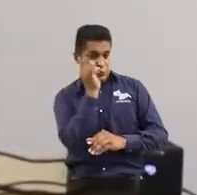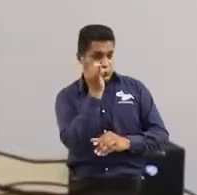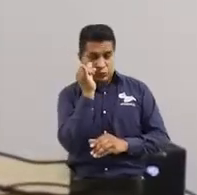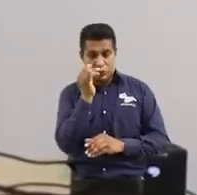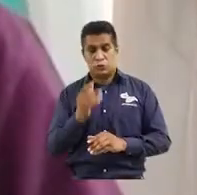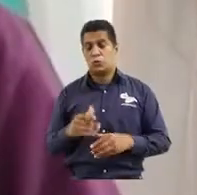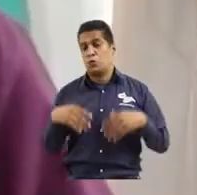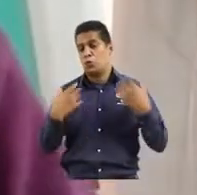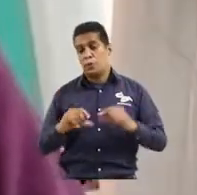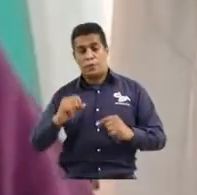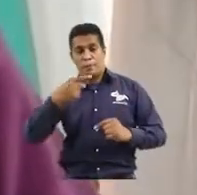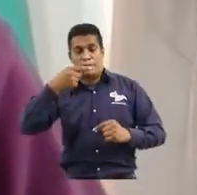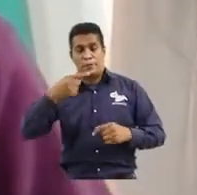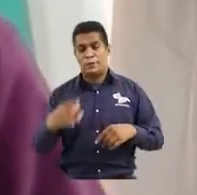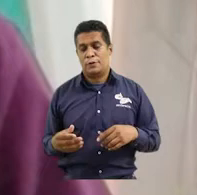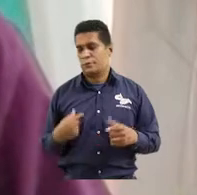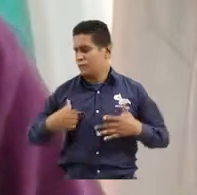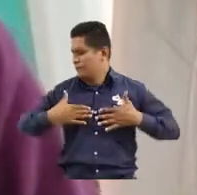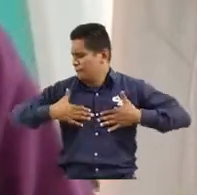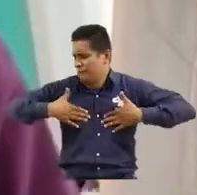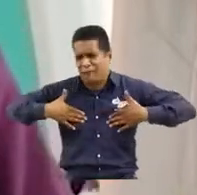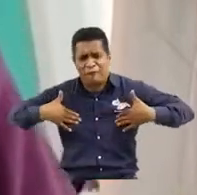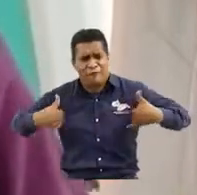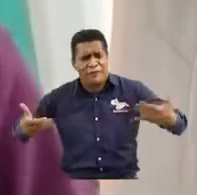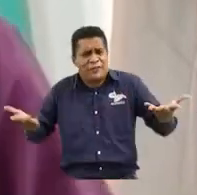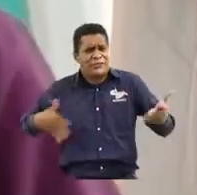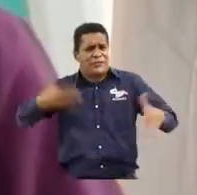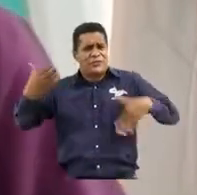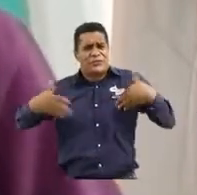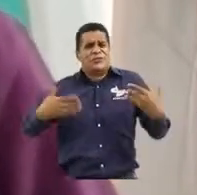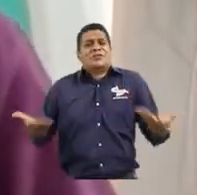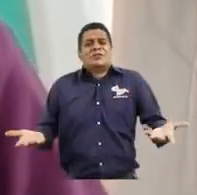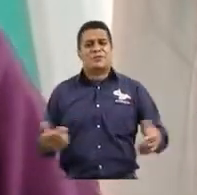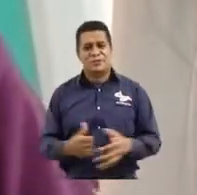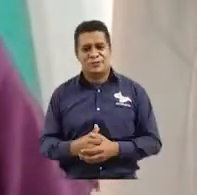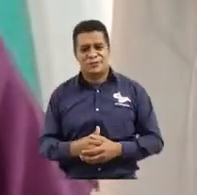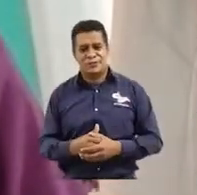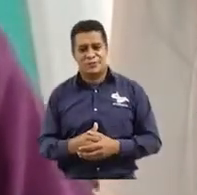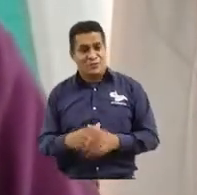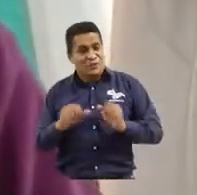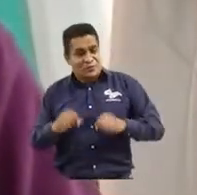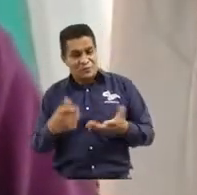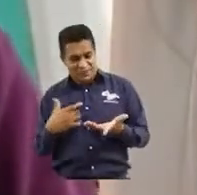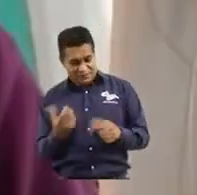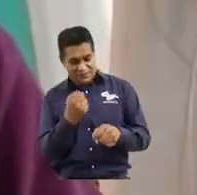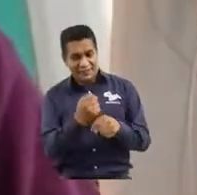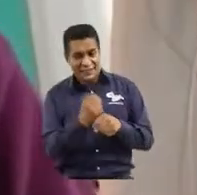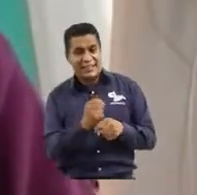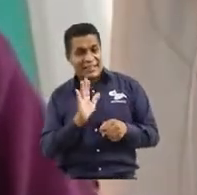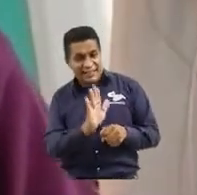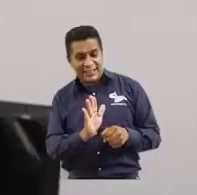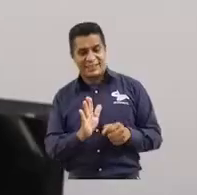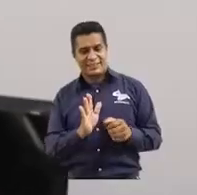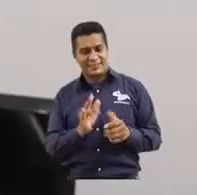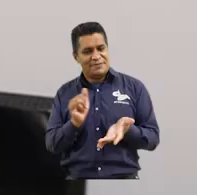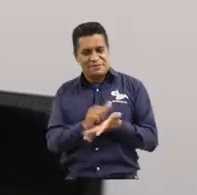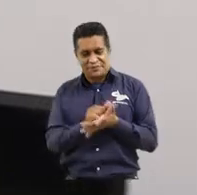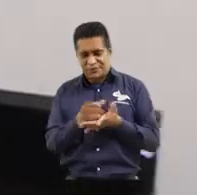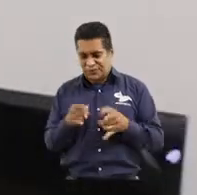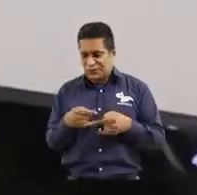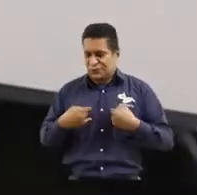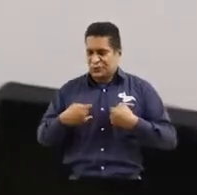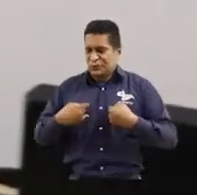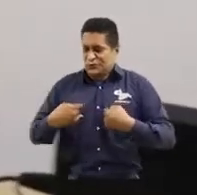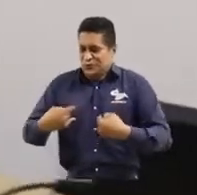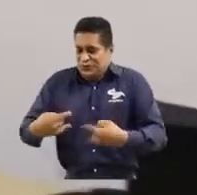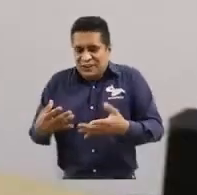mundo del cine. Pues primero que todo, muy feliz, muy contento, pues porque poder trabajar en eso